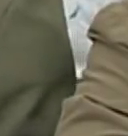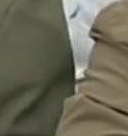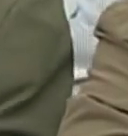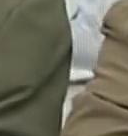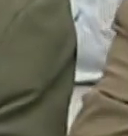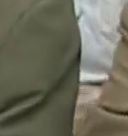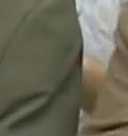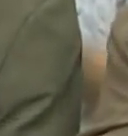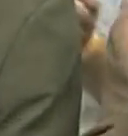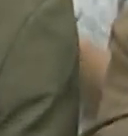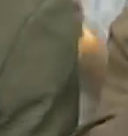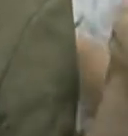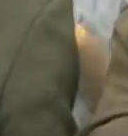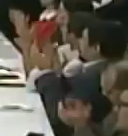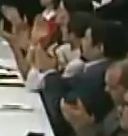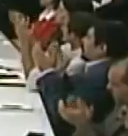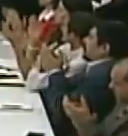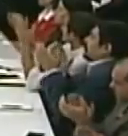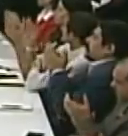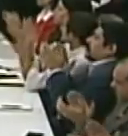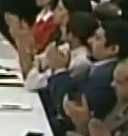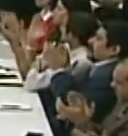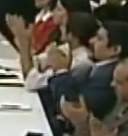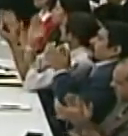¡Viva Venezuela! ¡Que viva Venezuela!